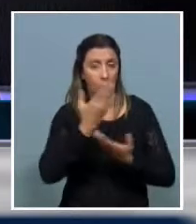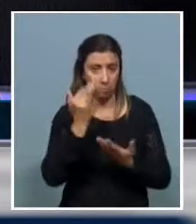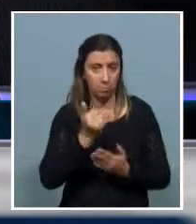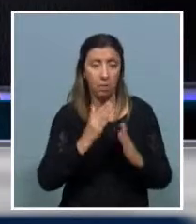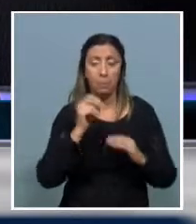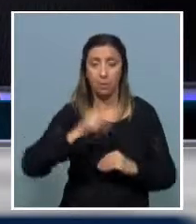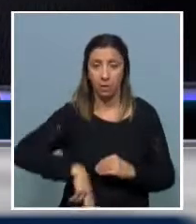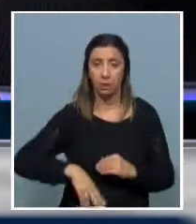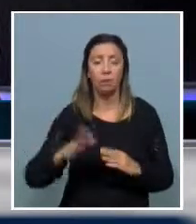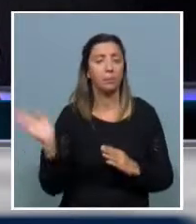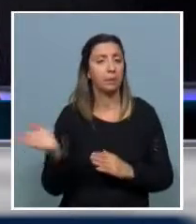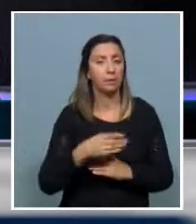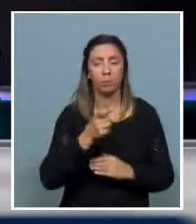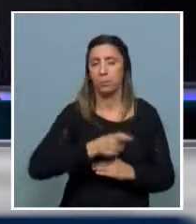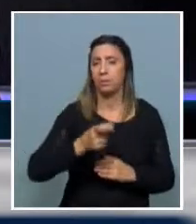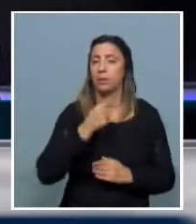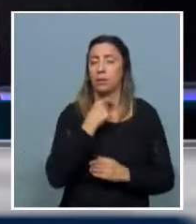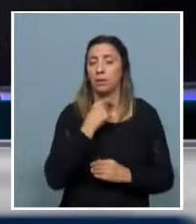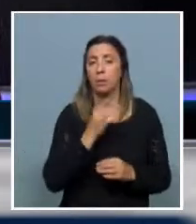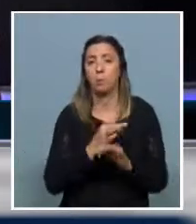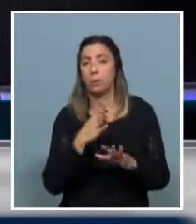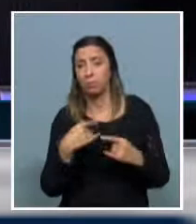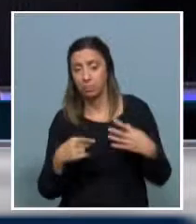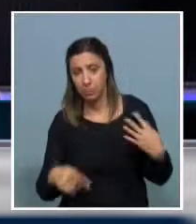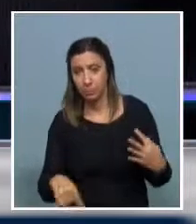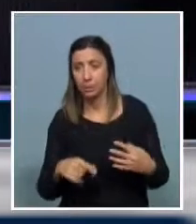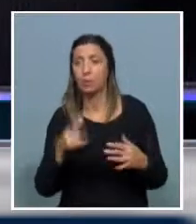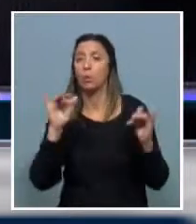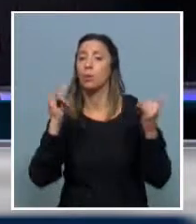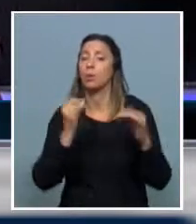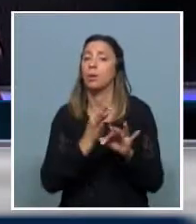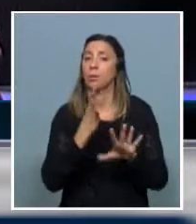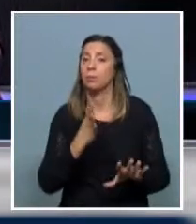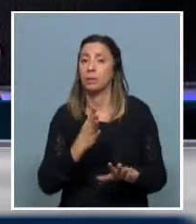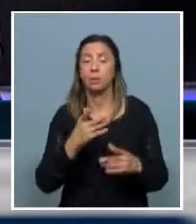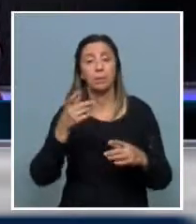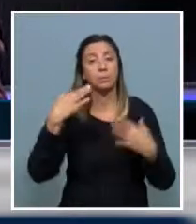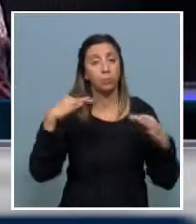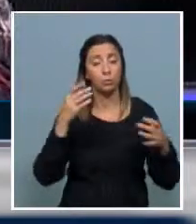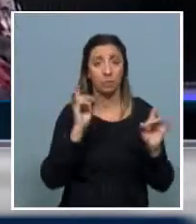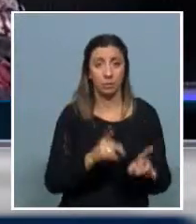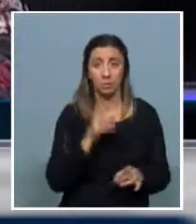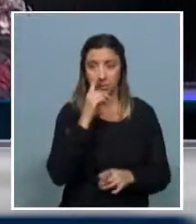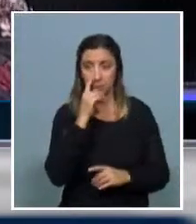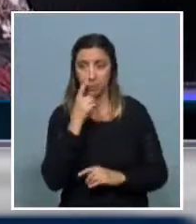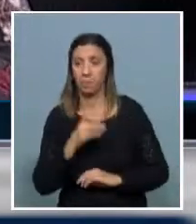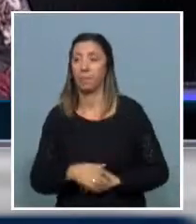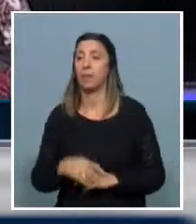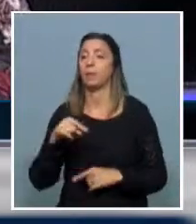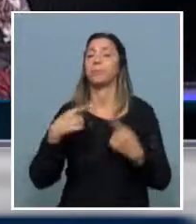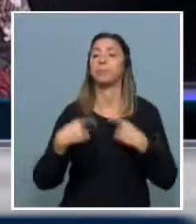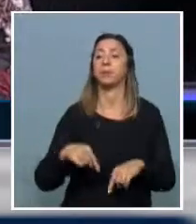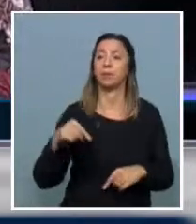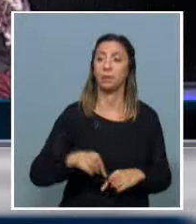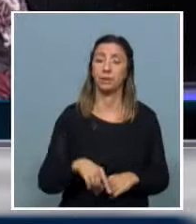hecho planes para clase media, se han hecho planes para profesionales, para jóvenes profesionales, para solteros. La diferencia